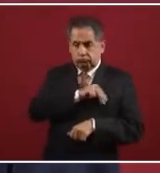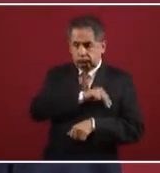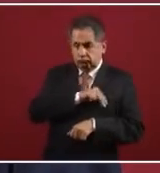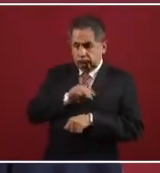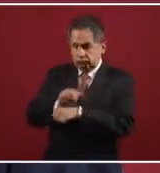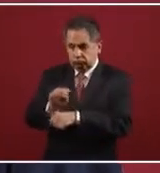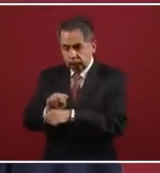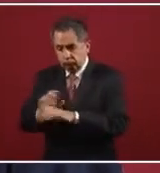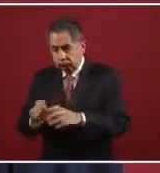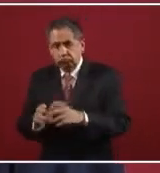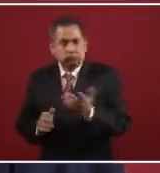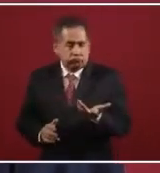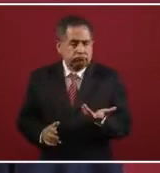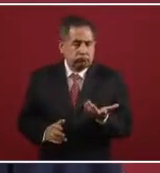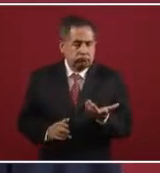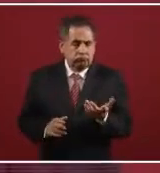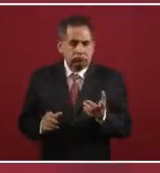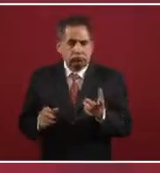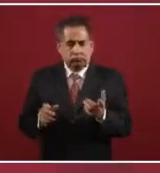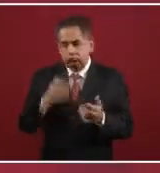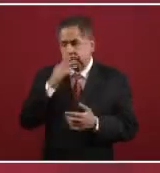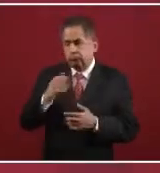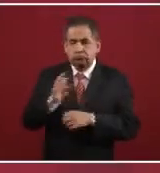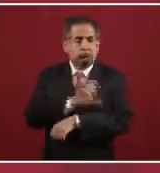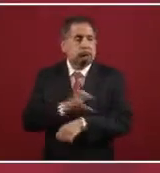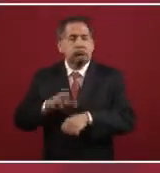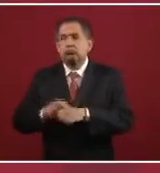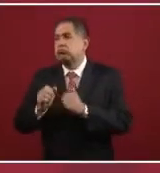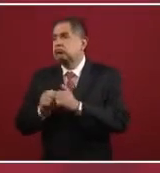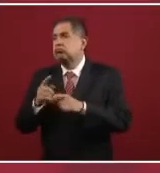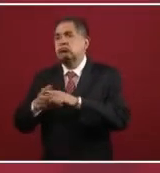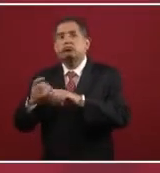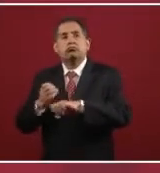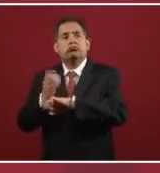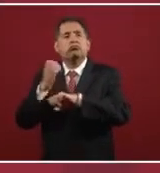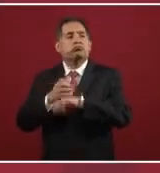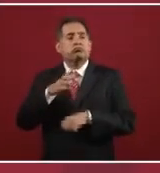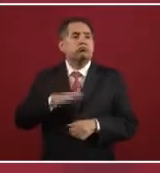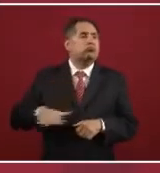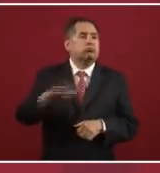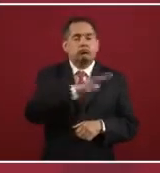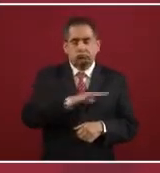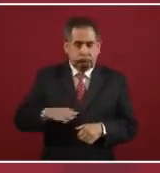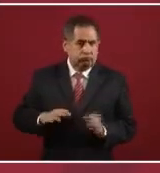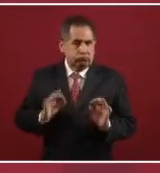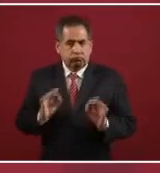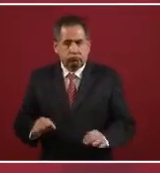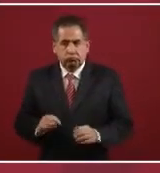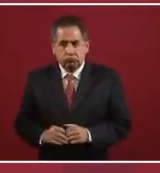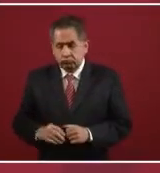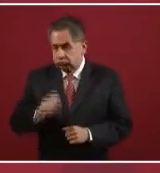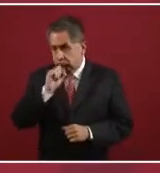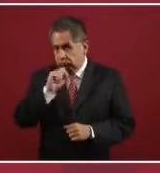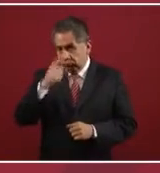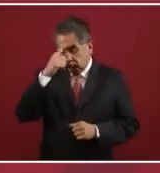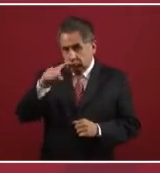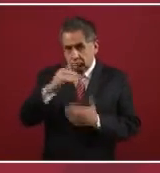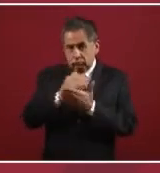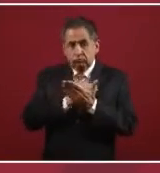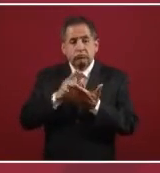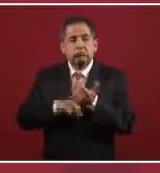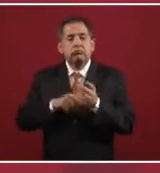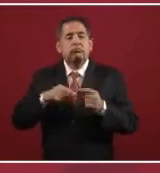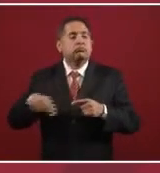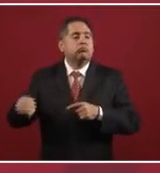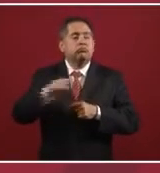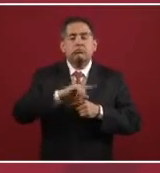y con buena coordinación con los estados, y evitando también el que la autoridad